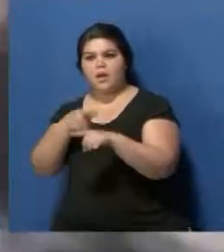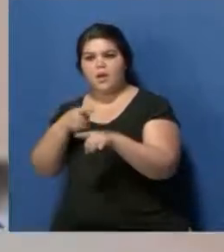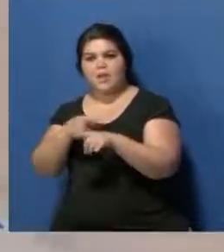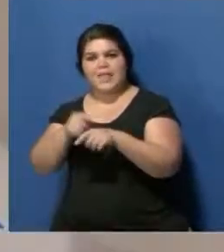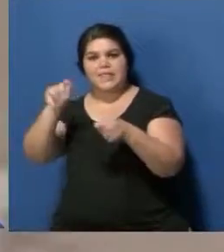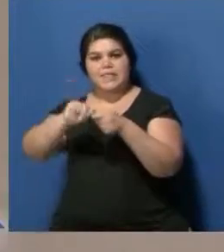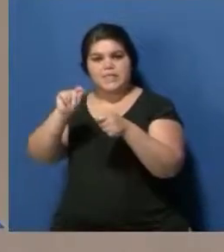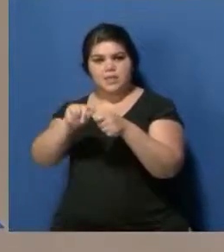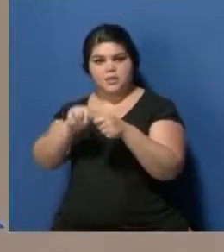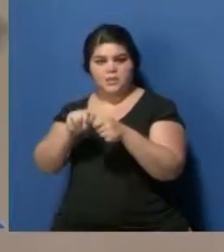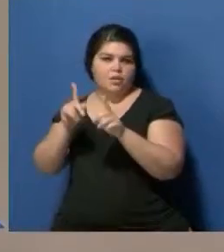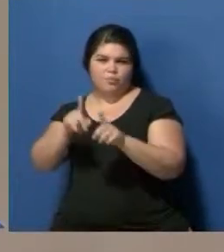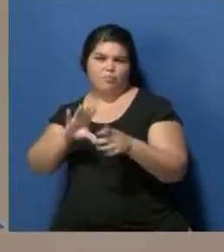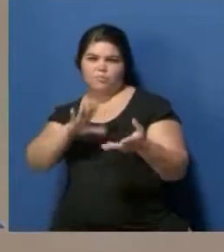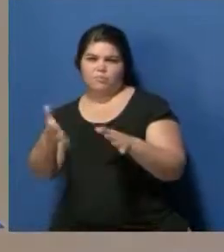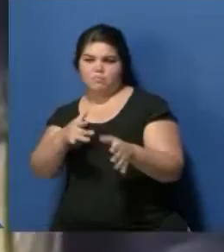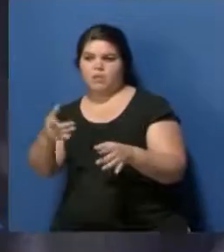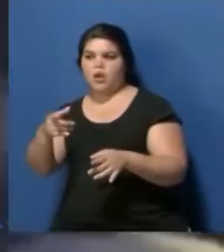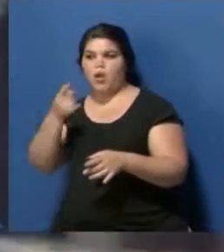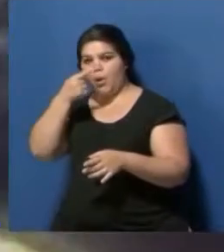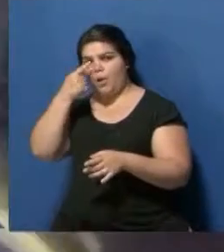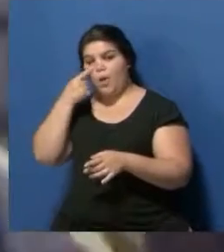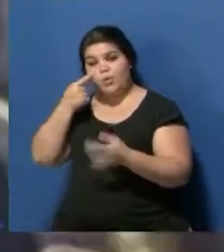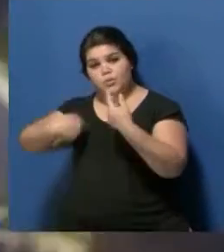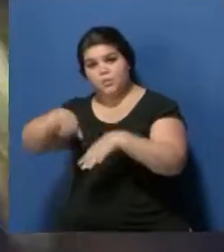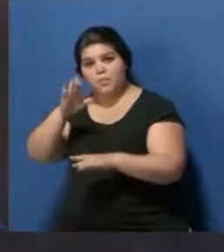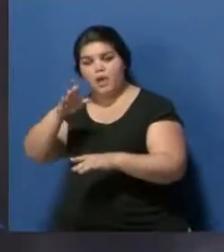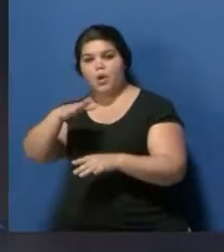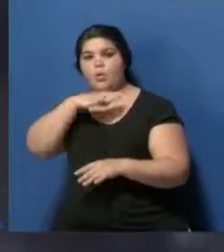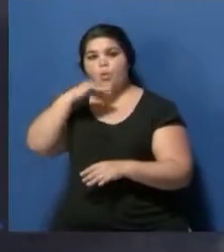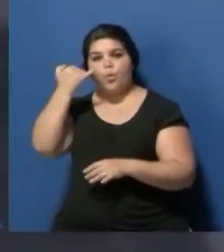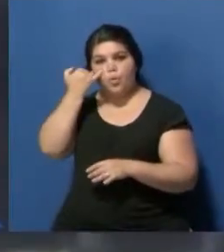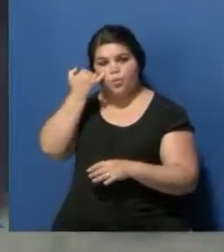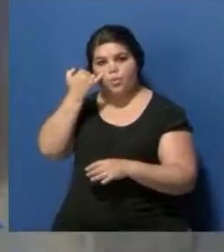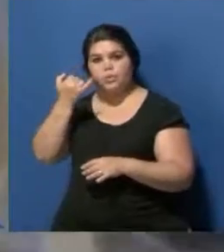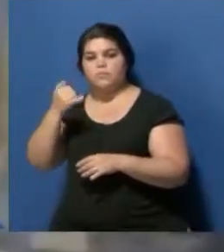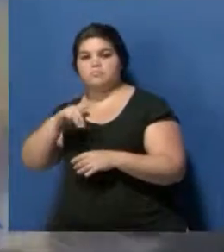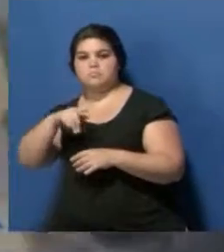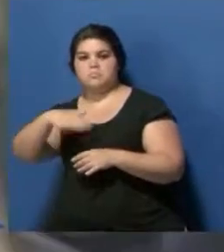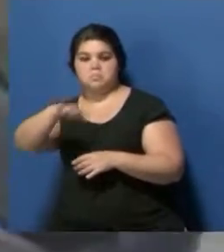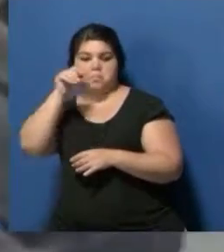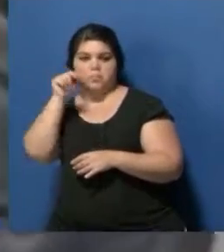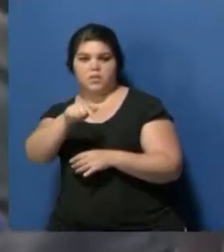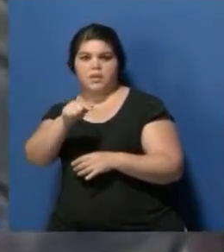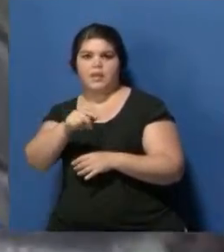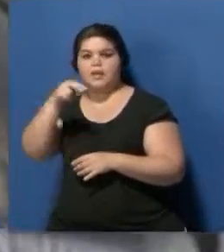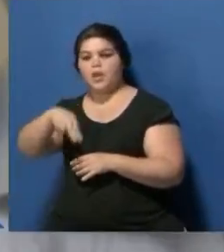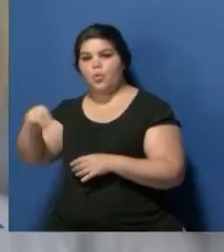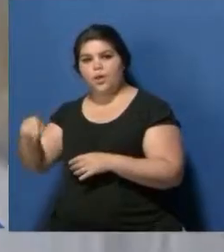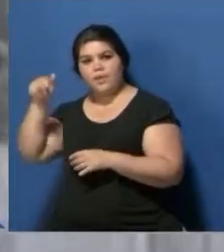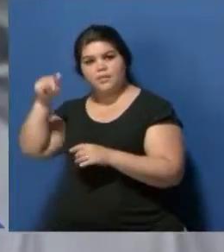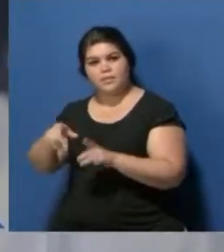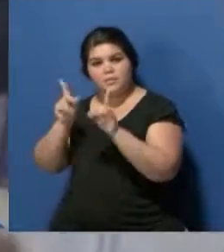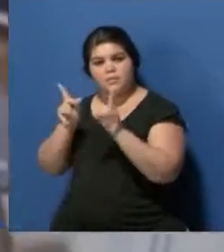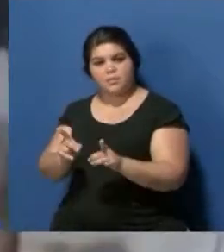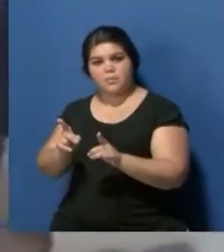santiagueñazo. Luego las más conocidas son las que tuvieron lugar en Jujuy, en Cutralcó, es decir, en toda la zona de Neuquén, y en la